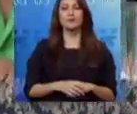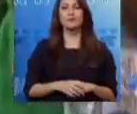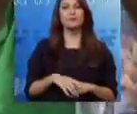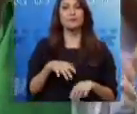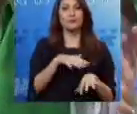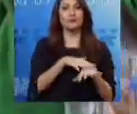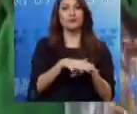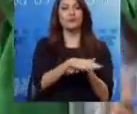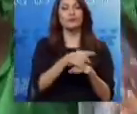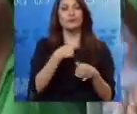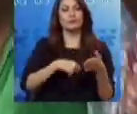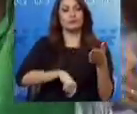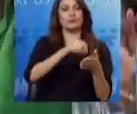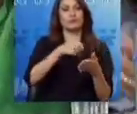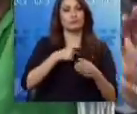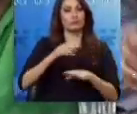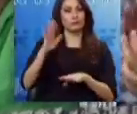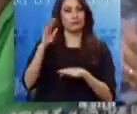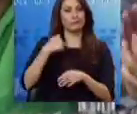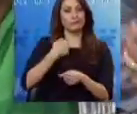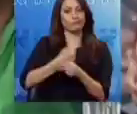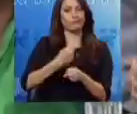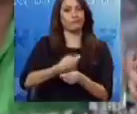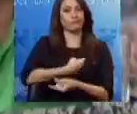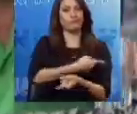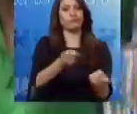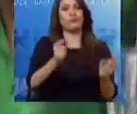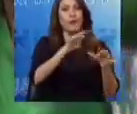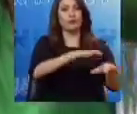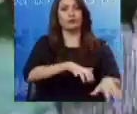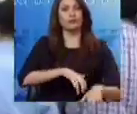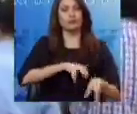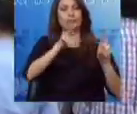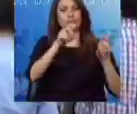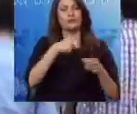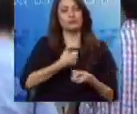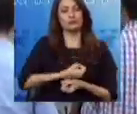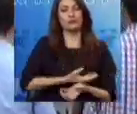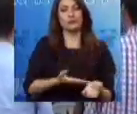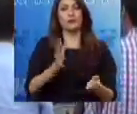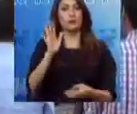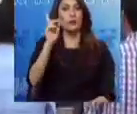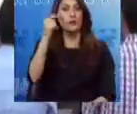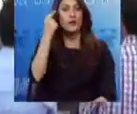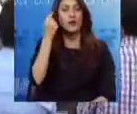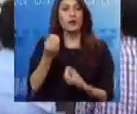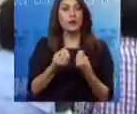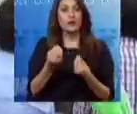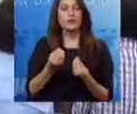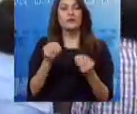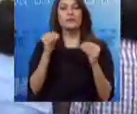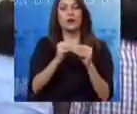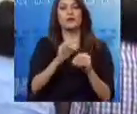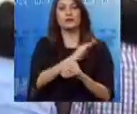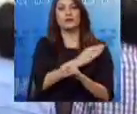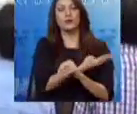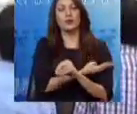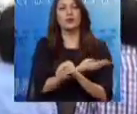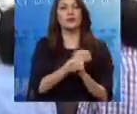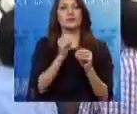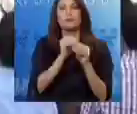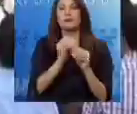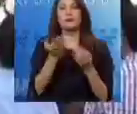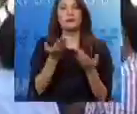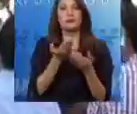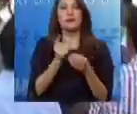Ríos, Moreno firmó un compromiso de trabajo en favor del sector agrícola. En su gobierno se busca fortalecer la inversión a